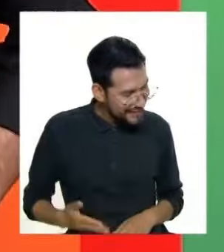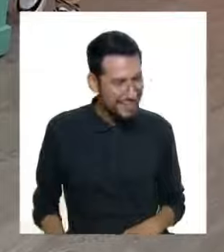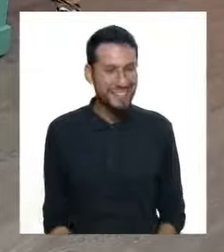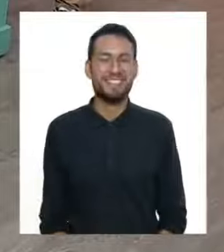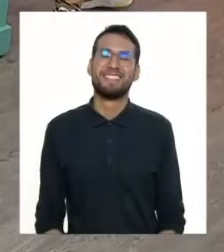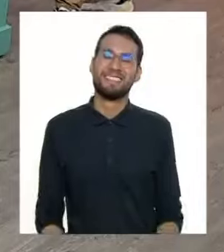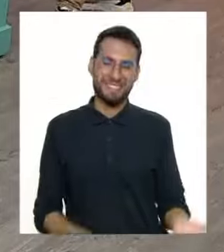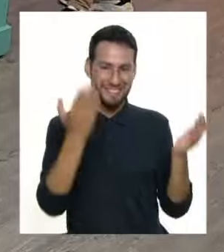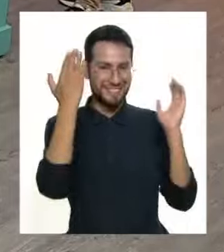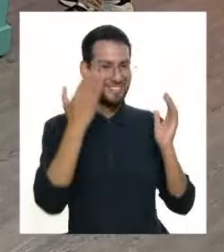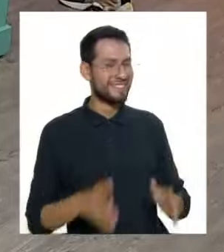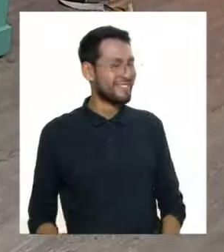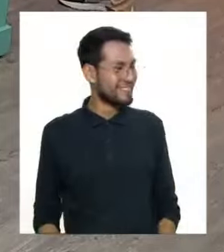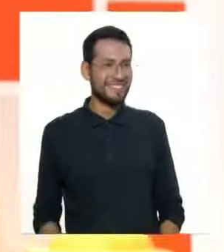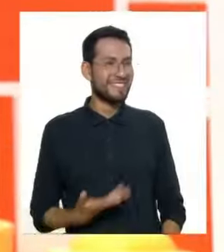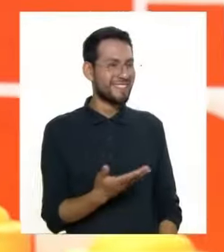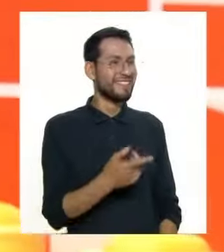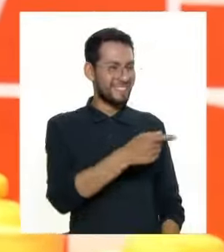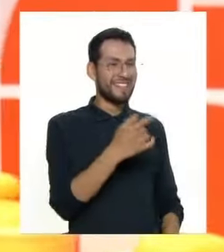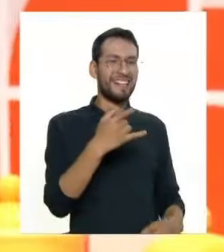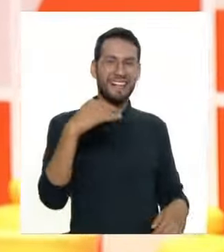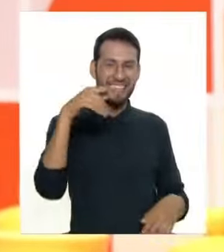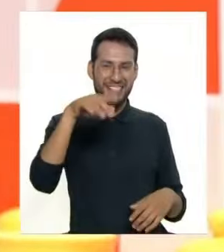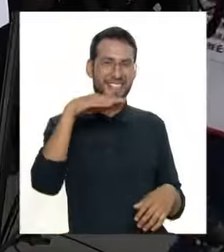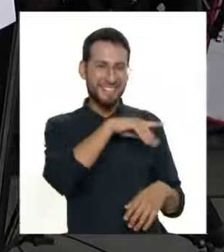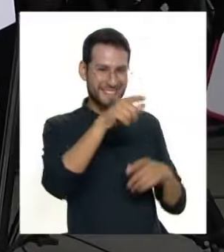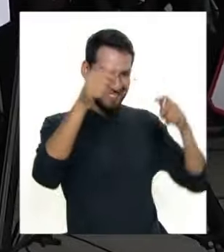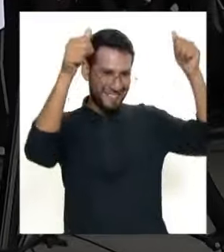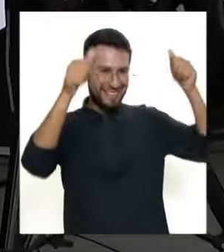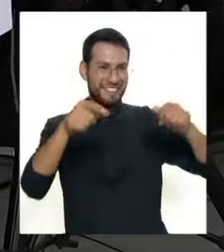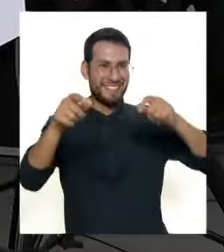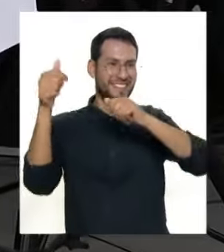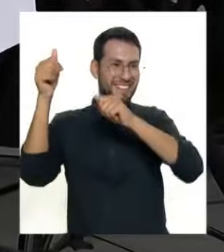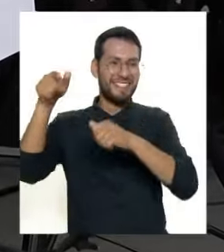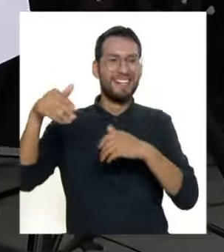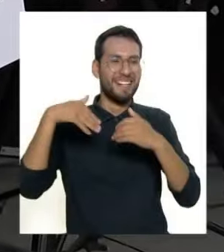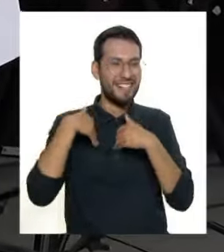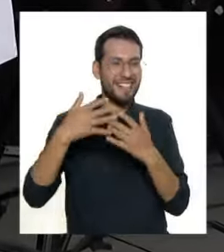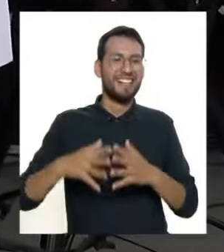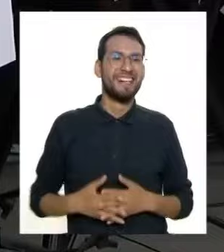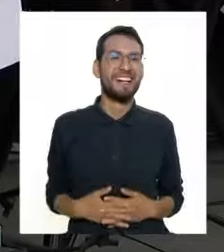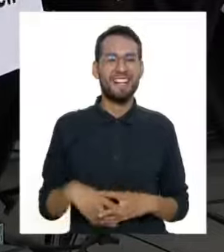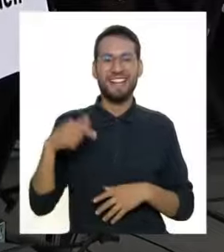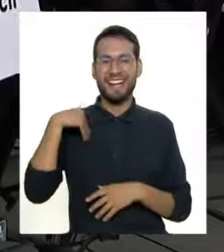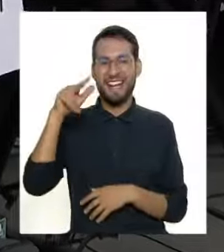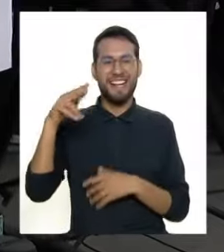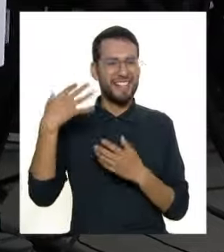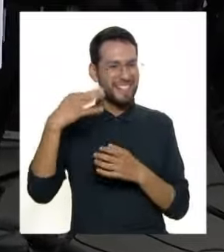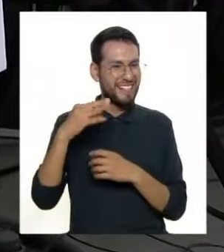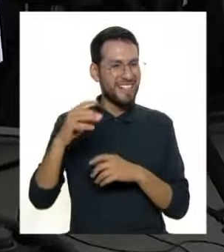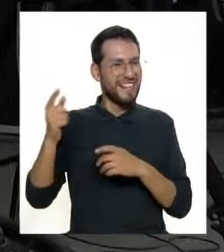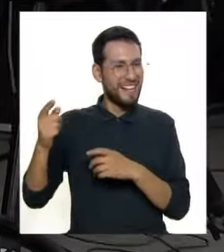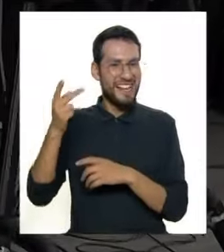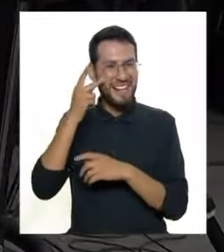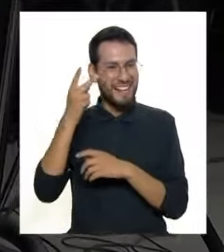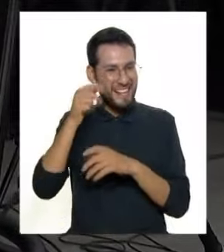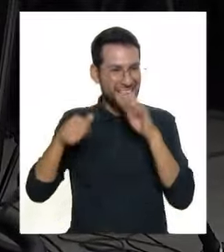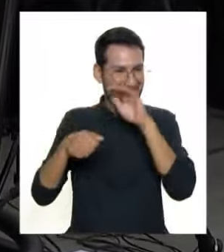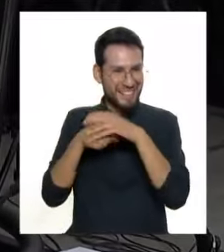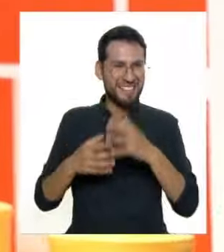la pone. Es una trampa lo que me tiene ahí Gohan. Agarra eso, me pone una trampa siempre. Siempre me pone una